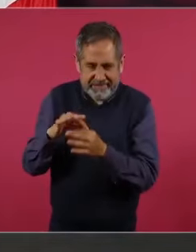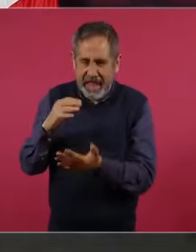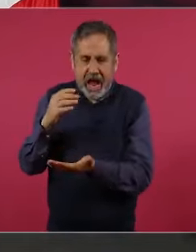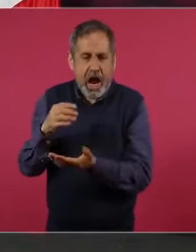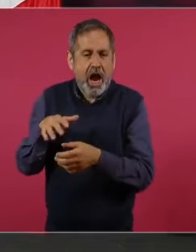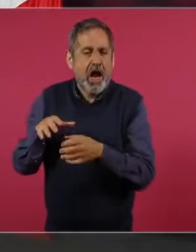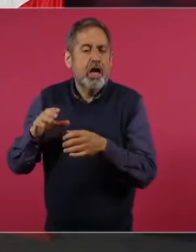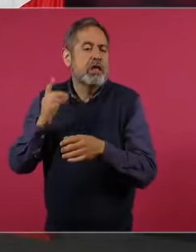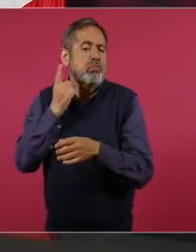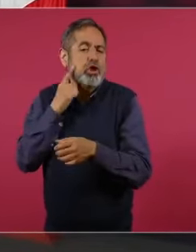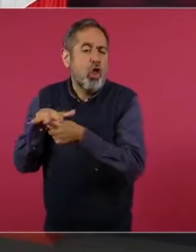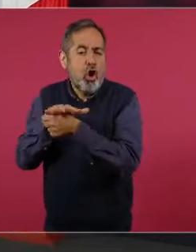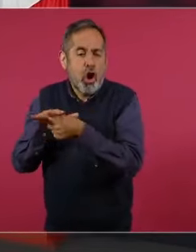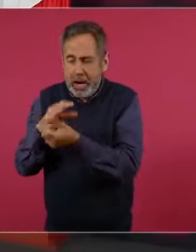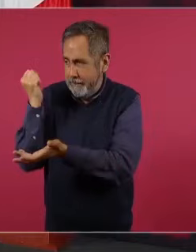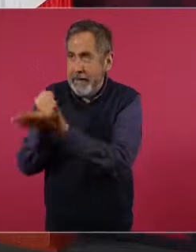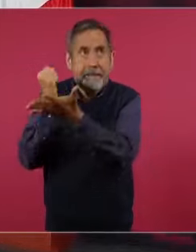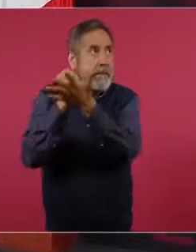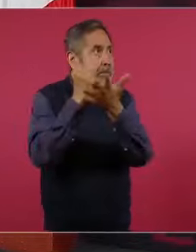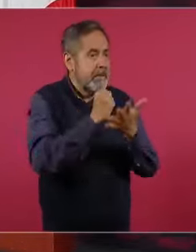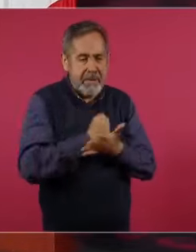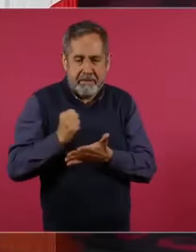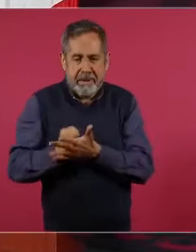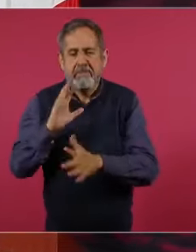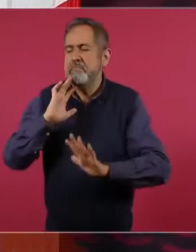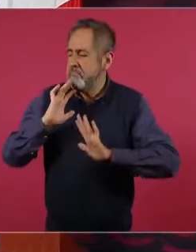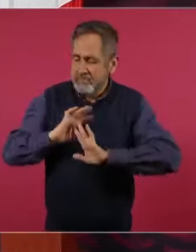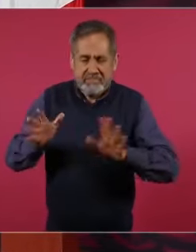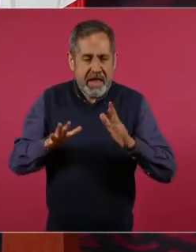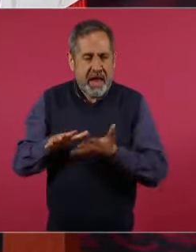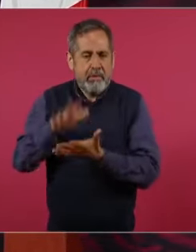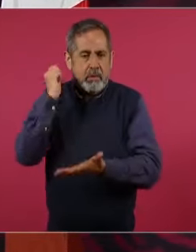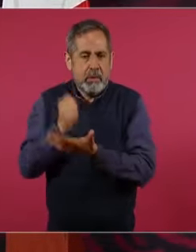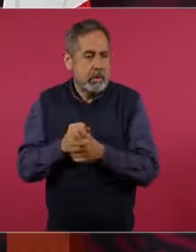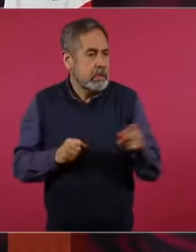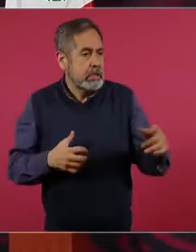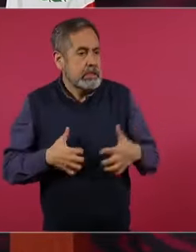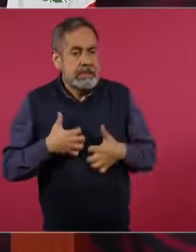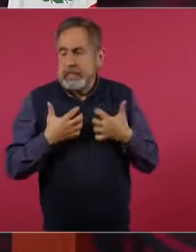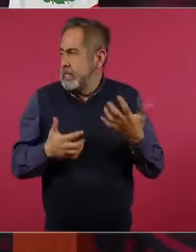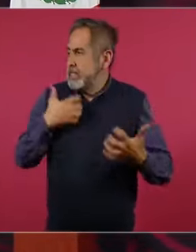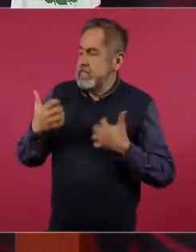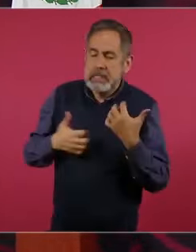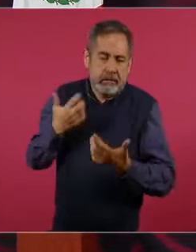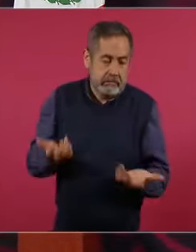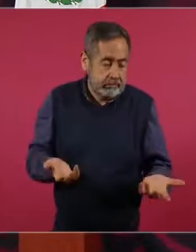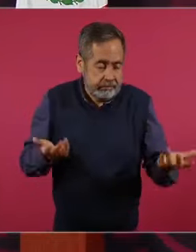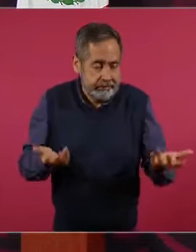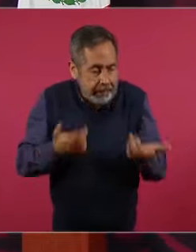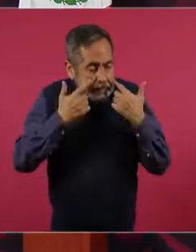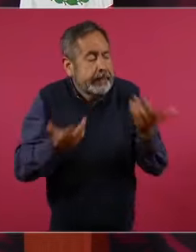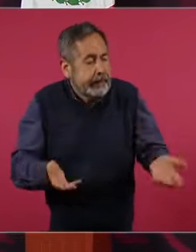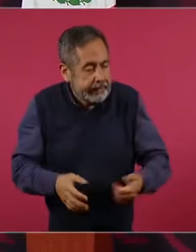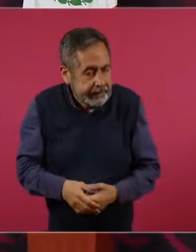locales. Ya han aprobado. Y entonces, a ver, ahora.